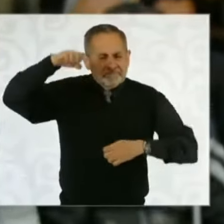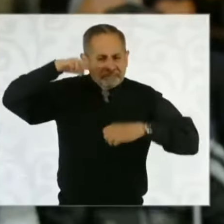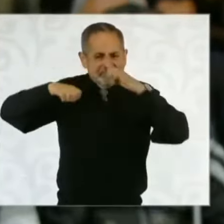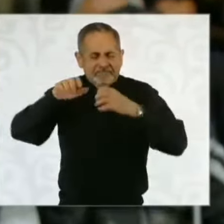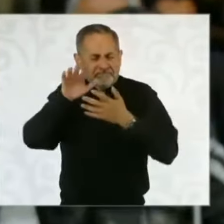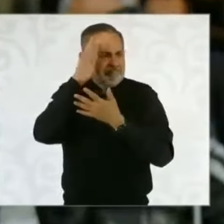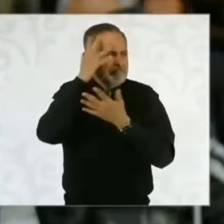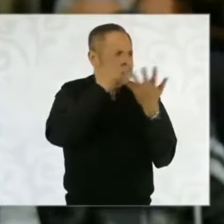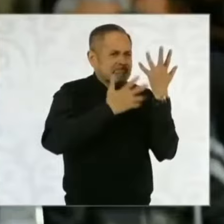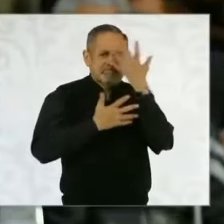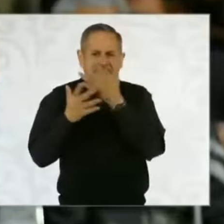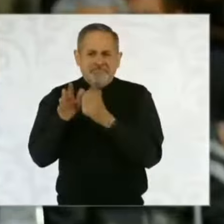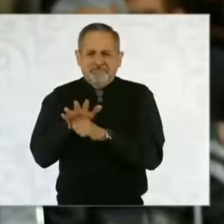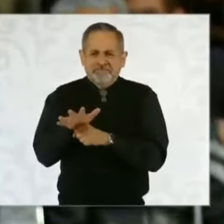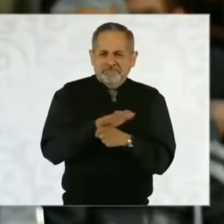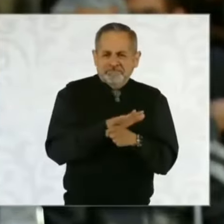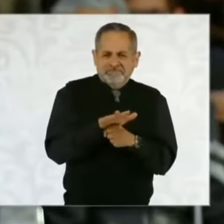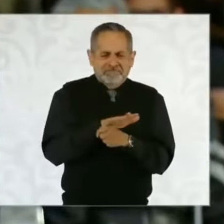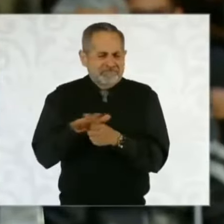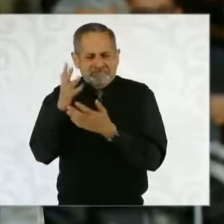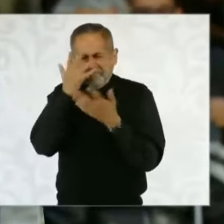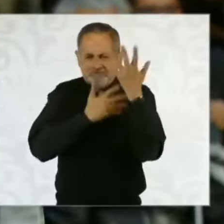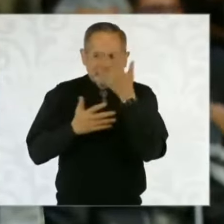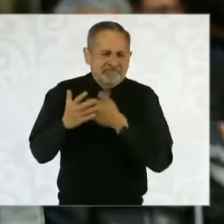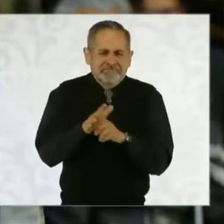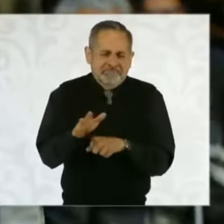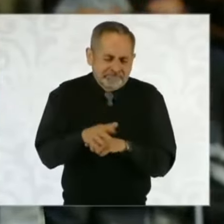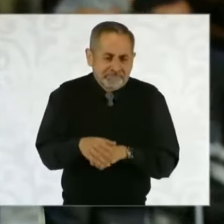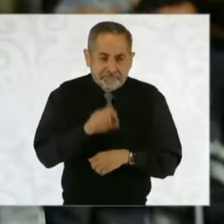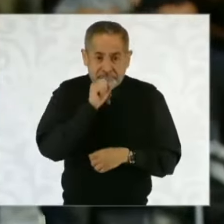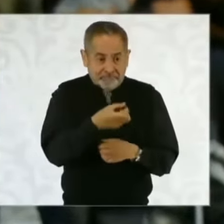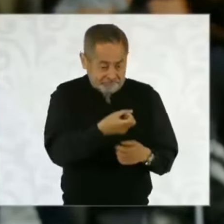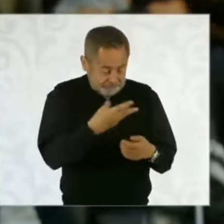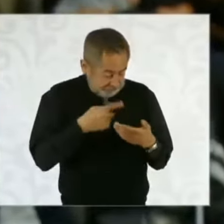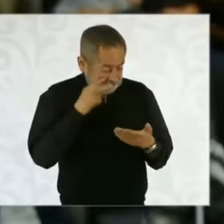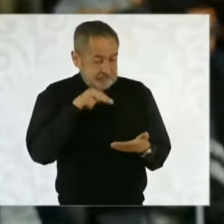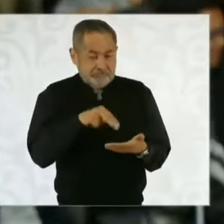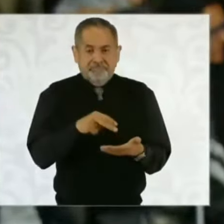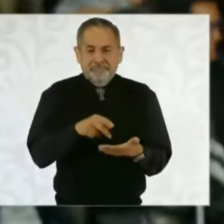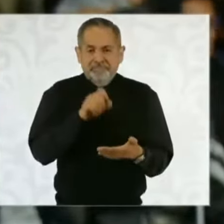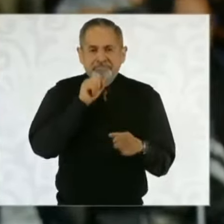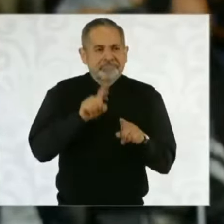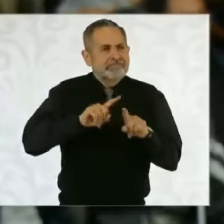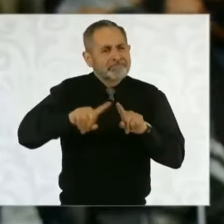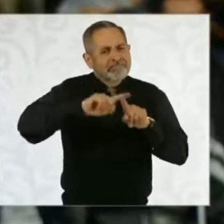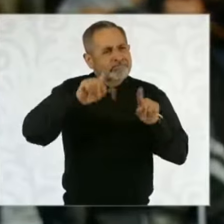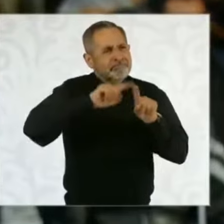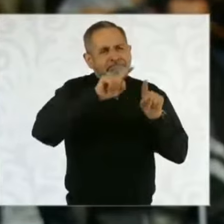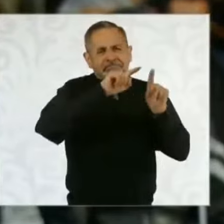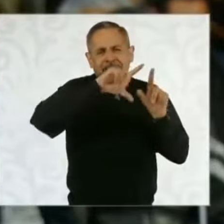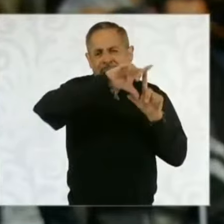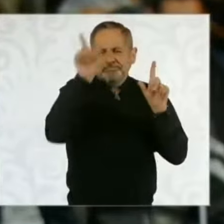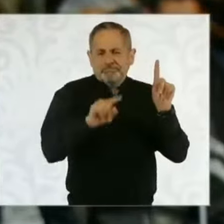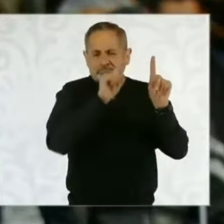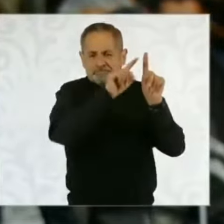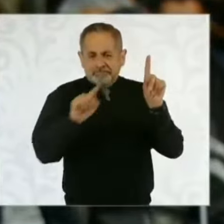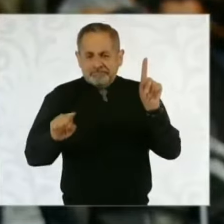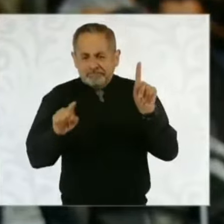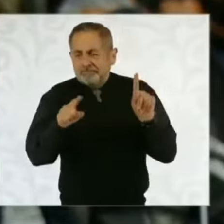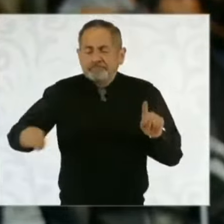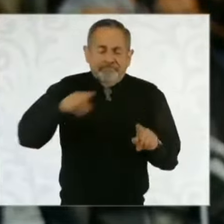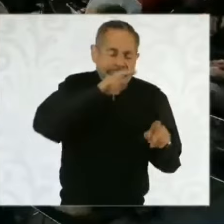confundidos por estos mensajes que les están llegando y de hecho pues nos han llegado Ya varios de distintas partes del país que están